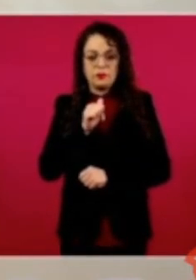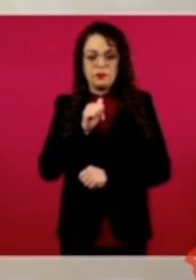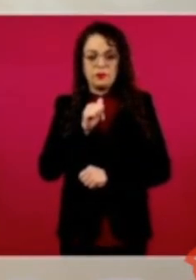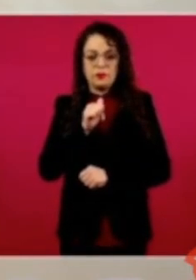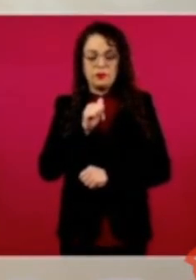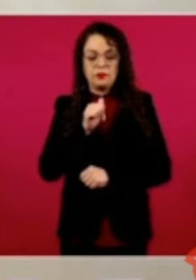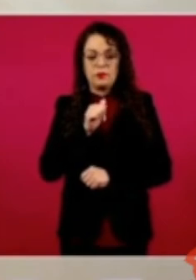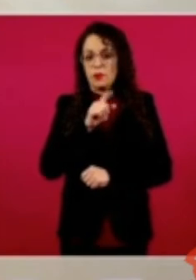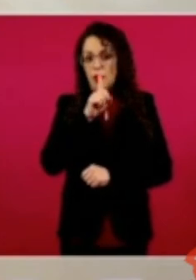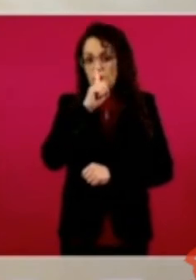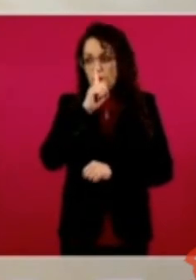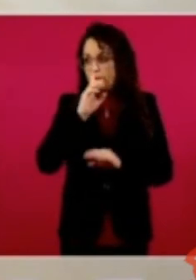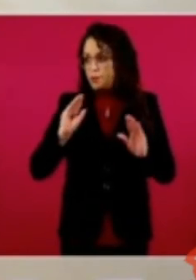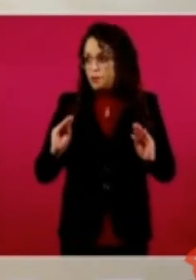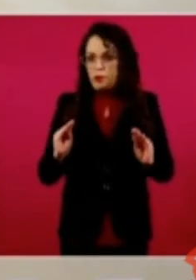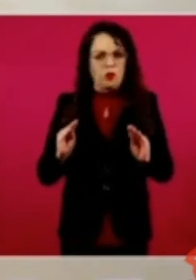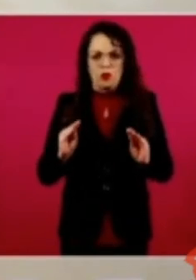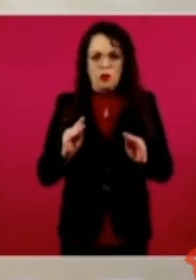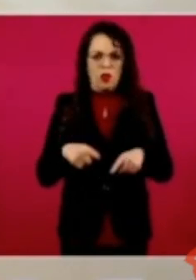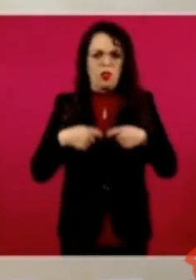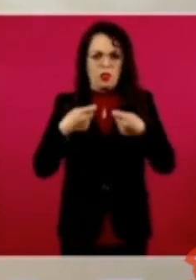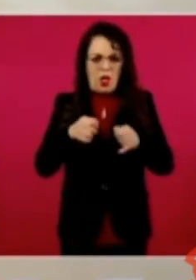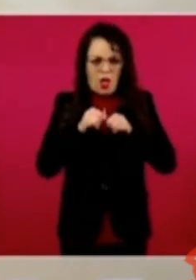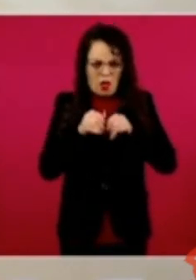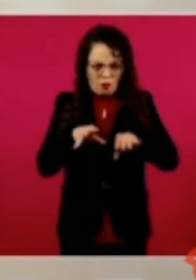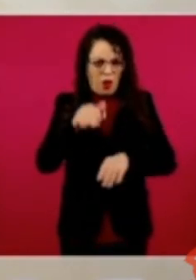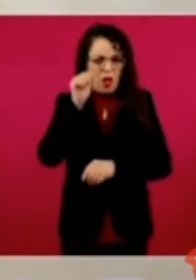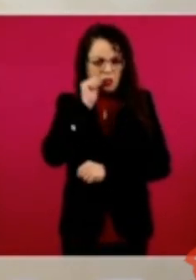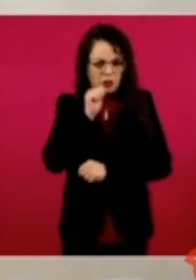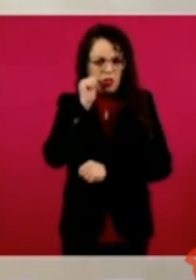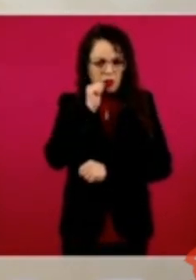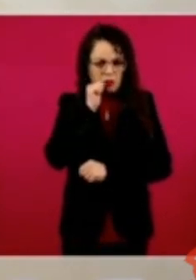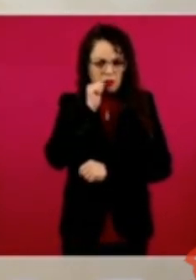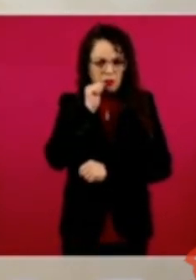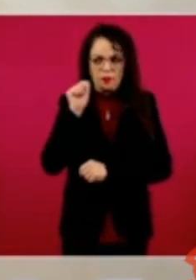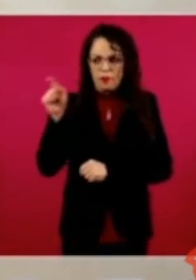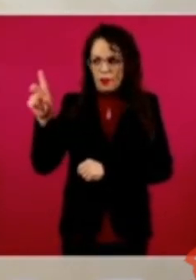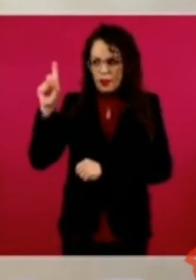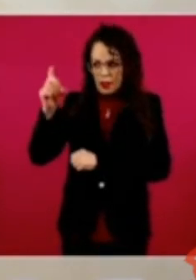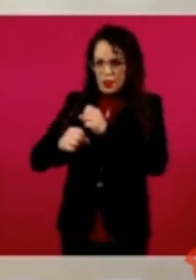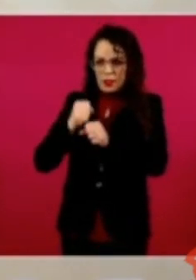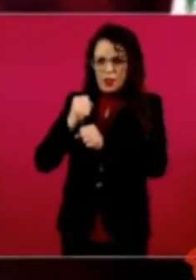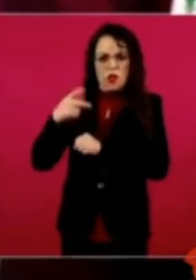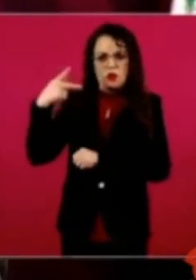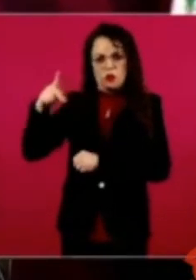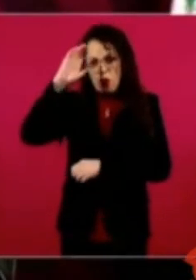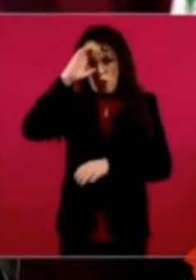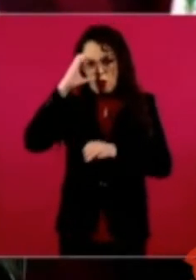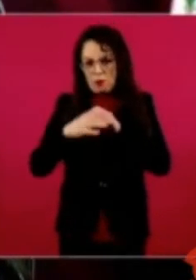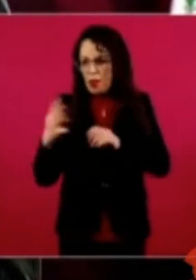Bueno, él estuvo 30 años y 4 su compadre, pero en el tiempo que él fue